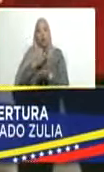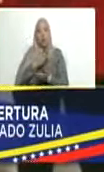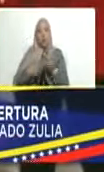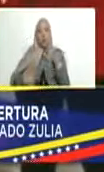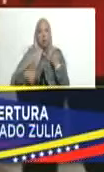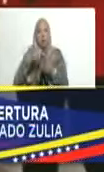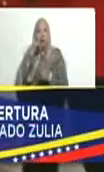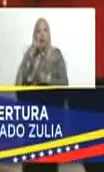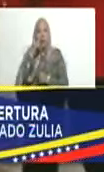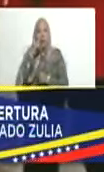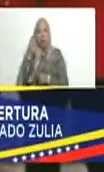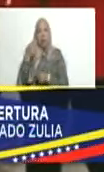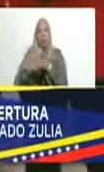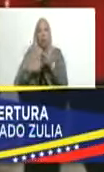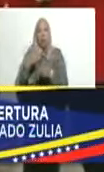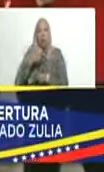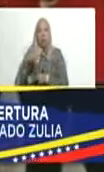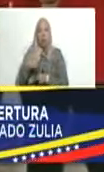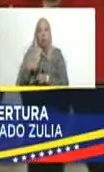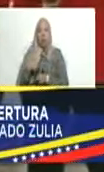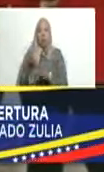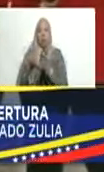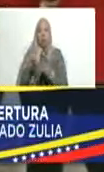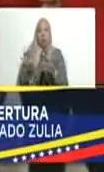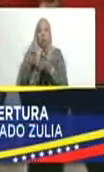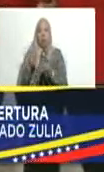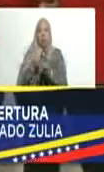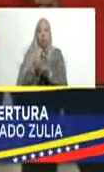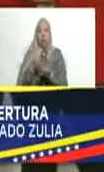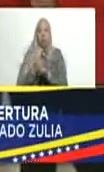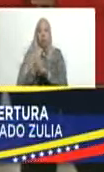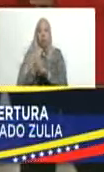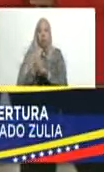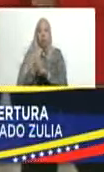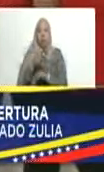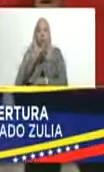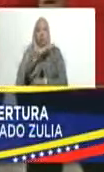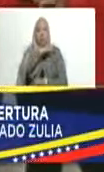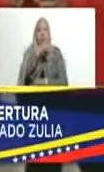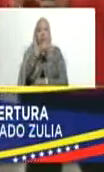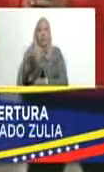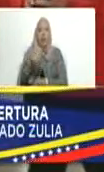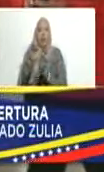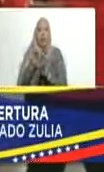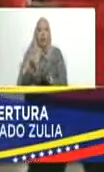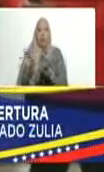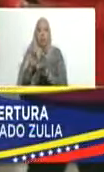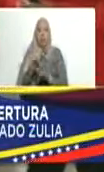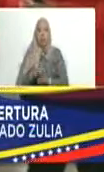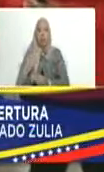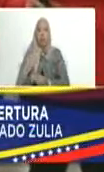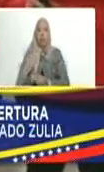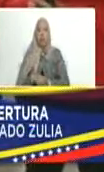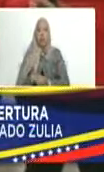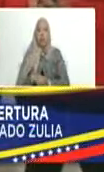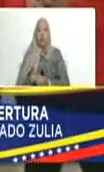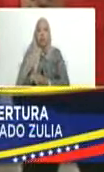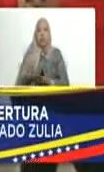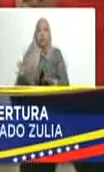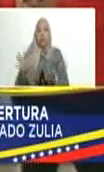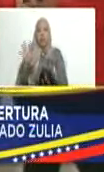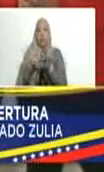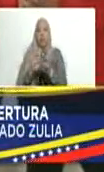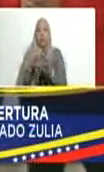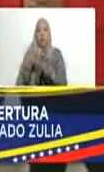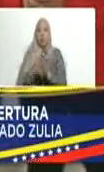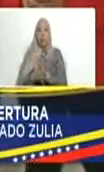presidente, vamos a la reelección. Aquí cuenta con esta directora y una jefe de VG. Bueno, señor presidente, esta es una unidad en